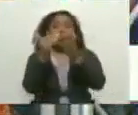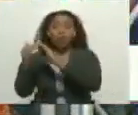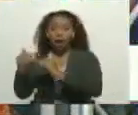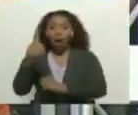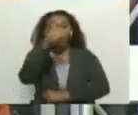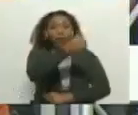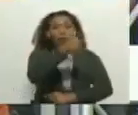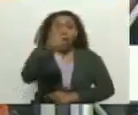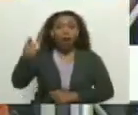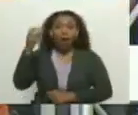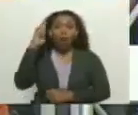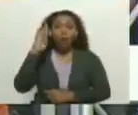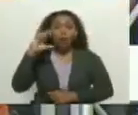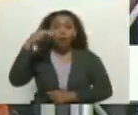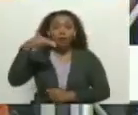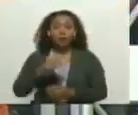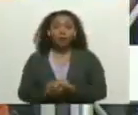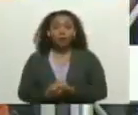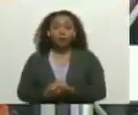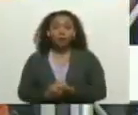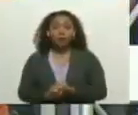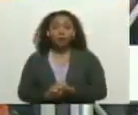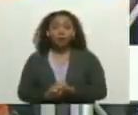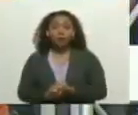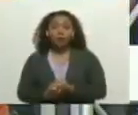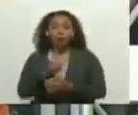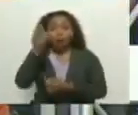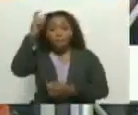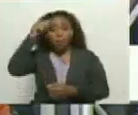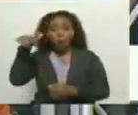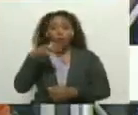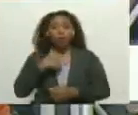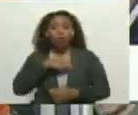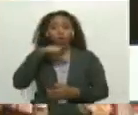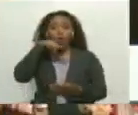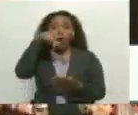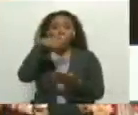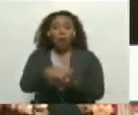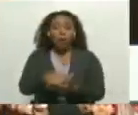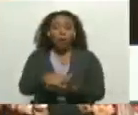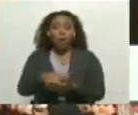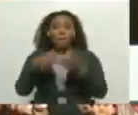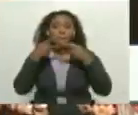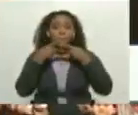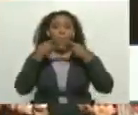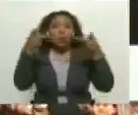cada VCH, una población que nosotros hemos llamado público